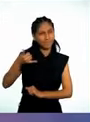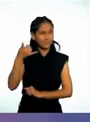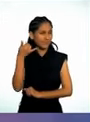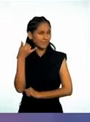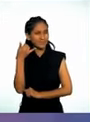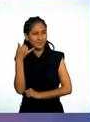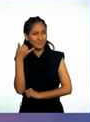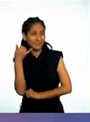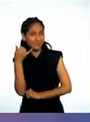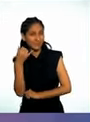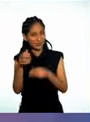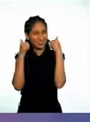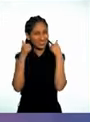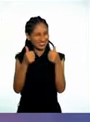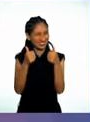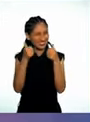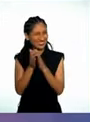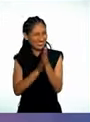wood